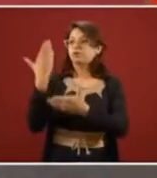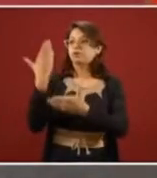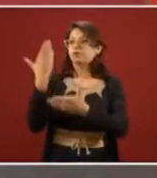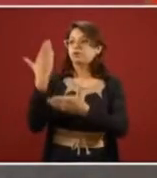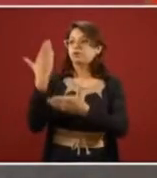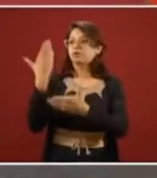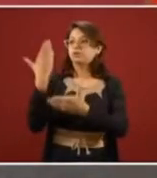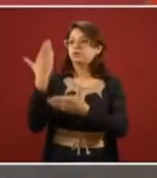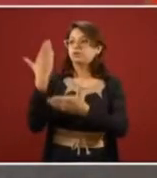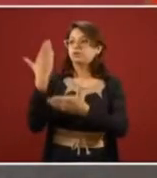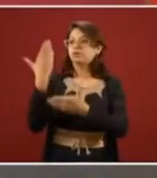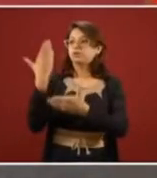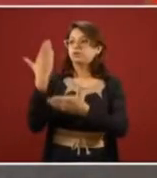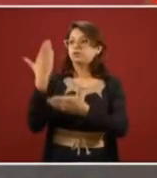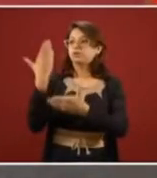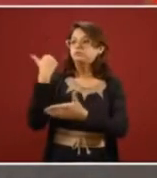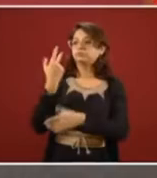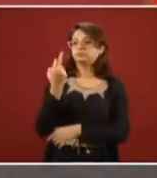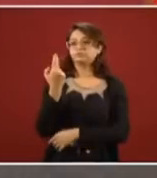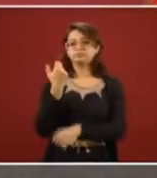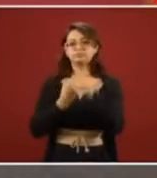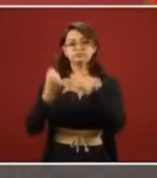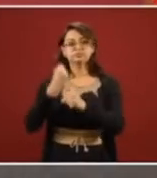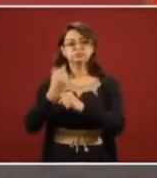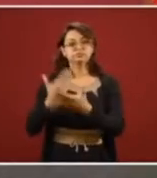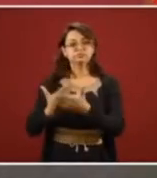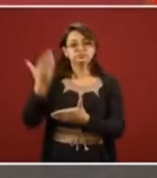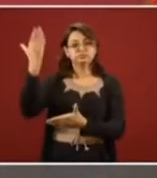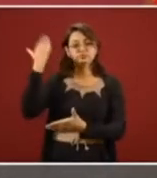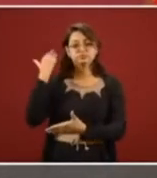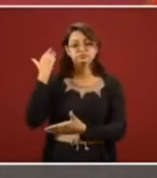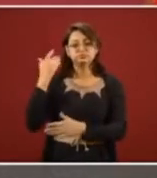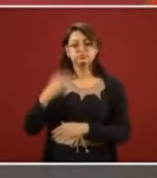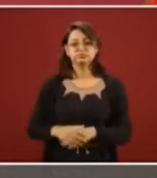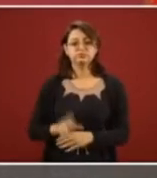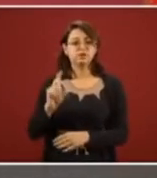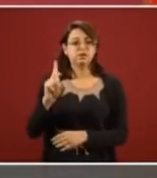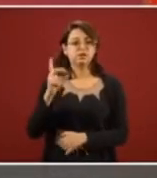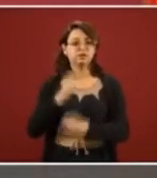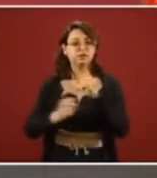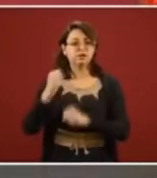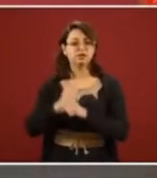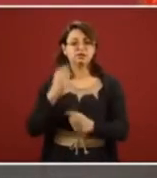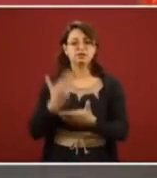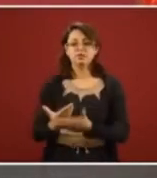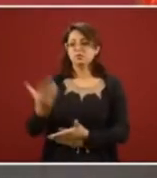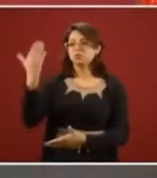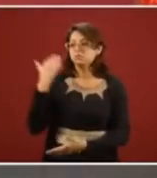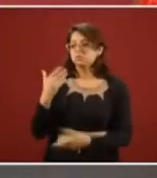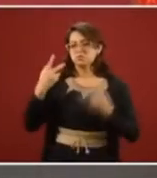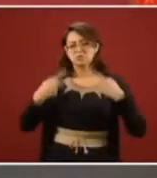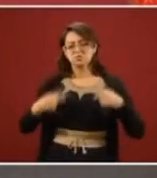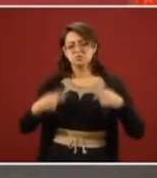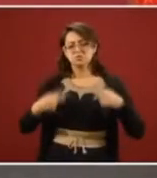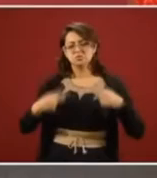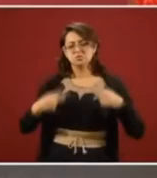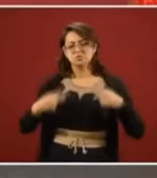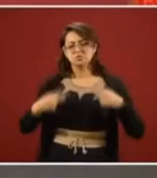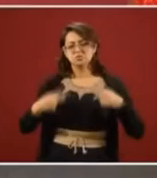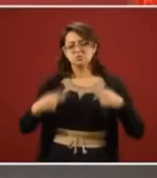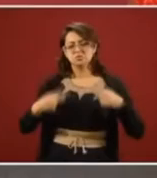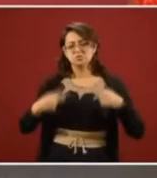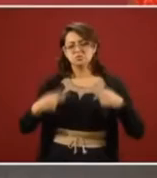me casé juani fibers 30 mister ni un salario mínimo alcanzaba